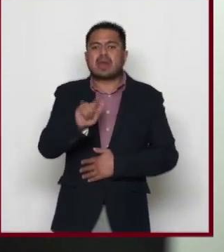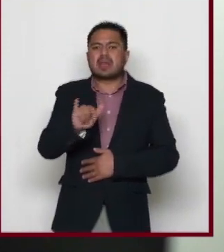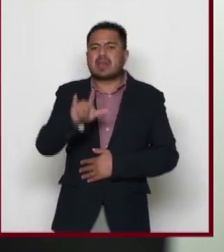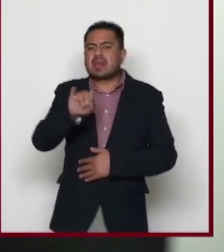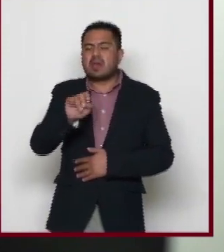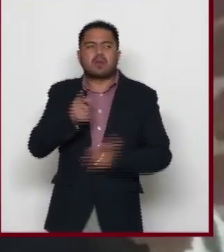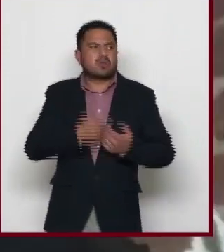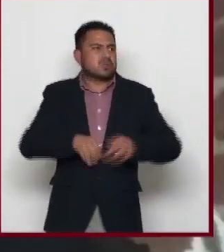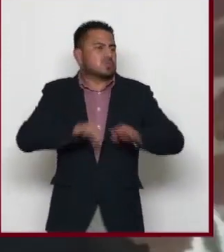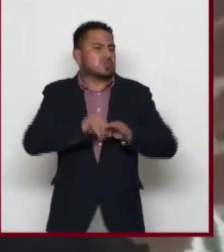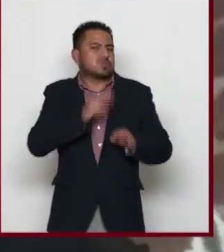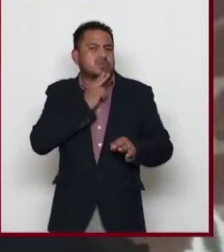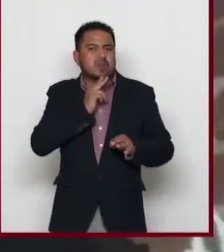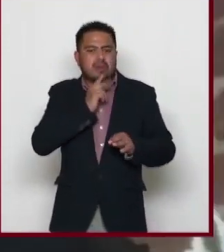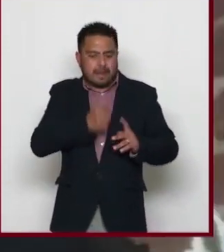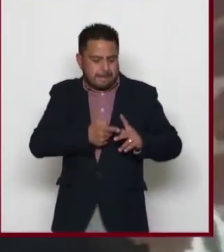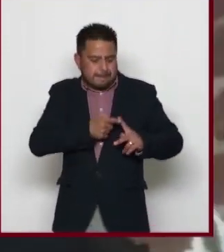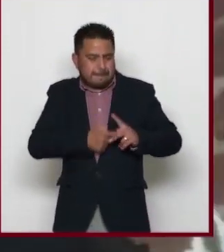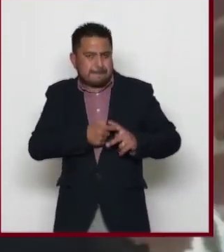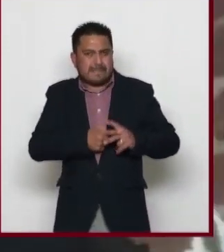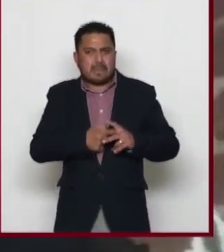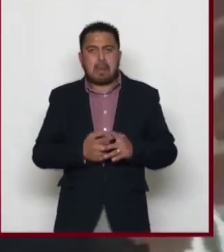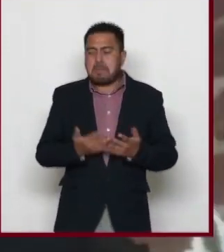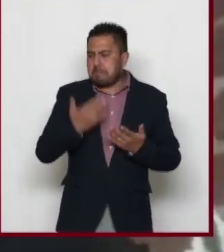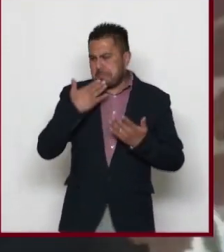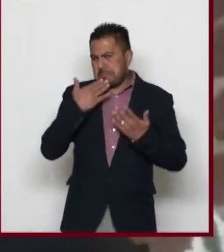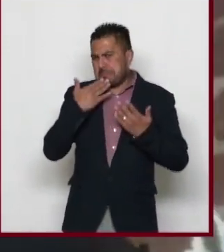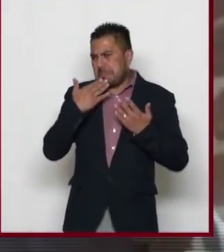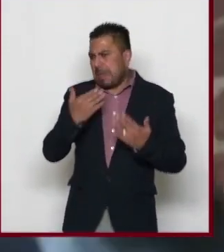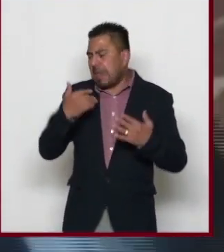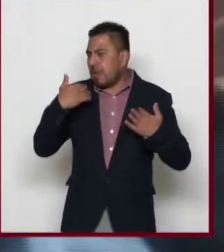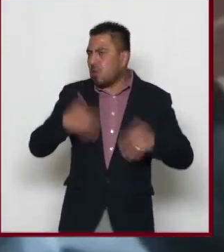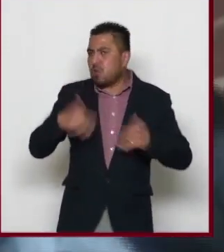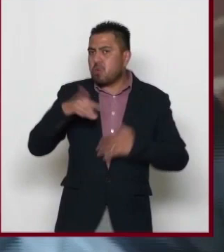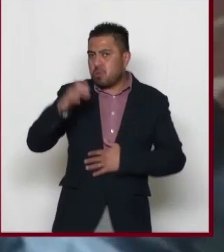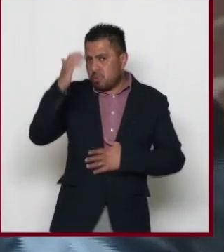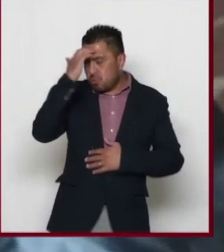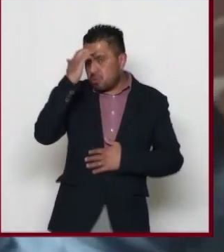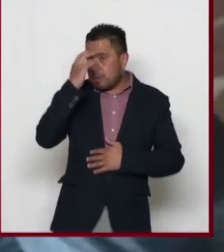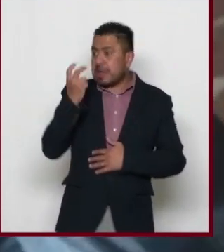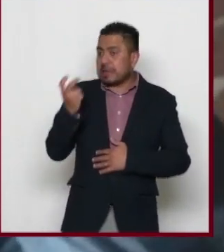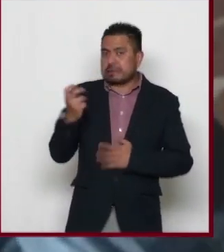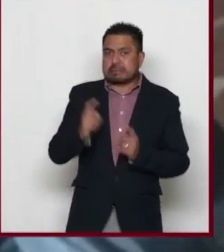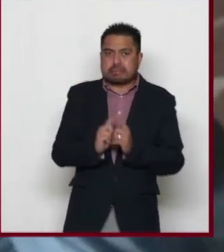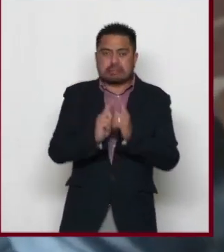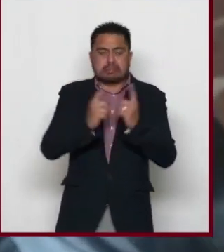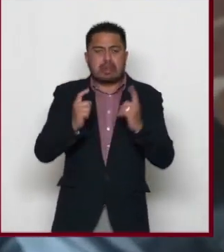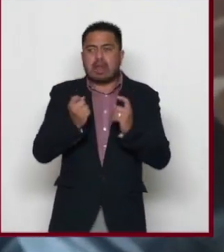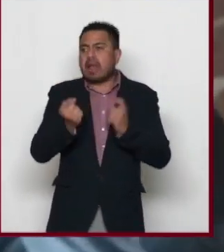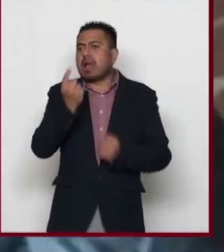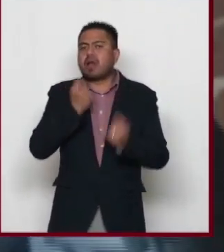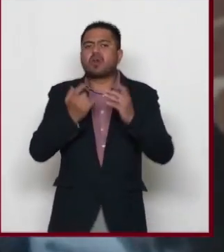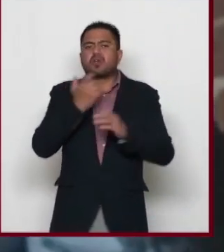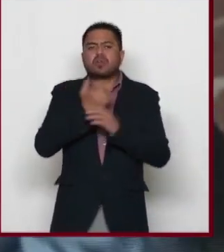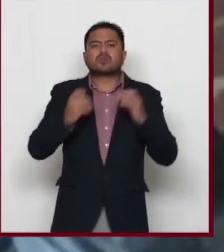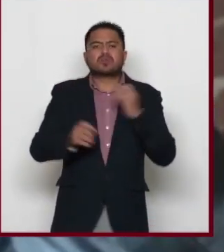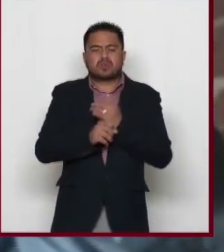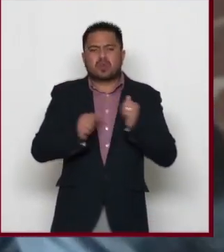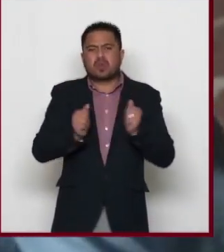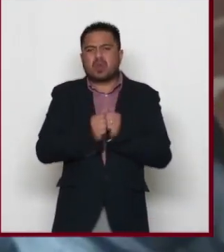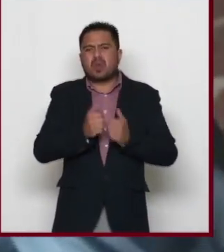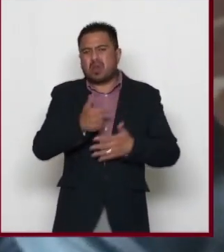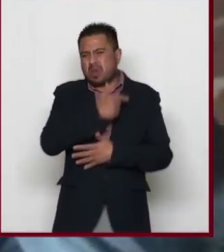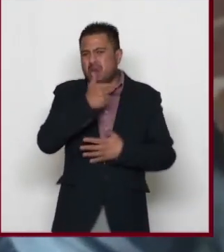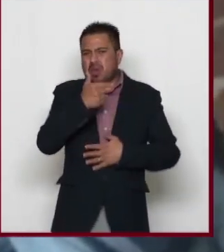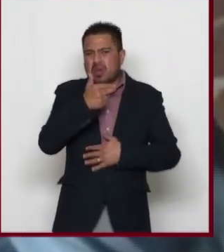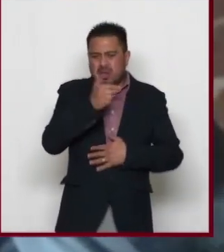¿no? Bueno, Galileo utilizó fundamentalmente matemáticas ya bastante bien conocidas. Él